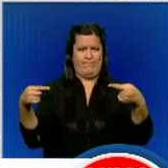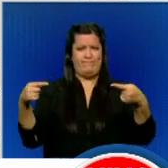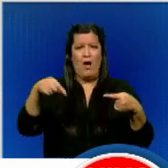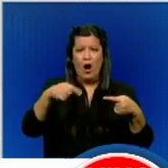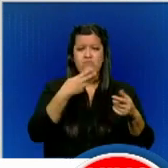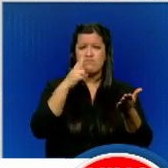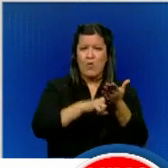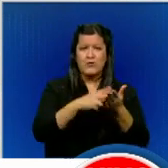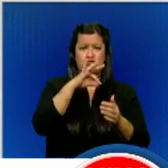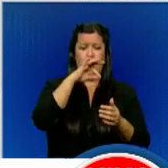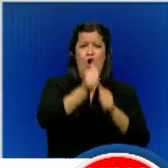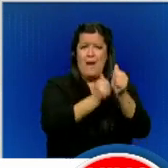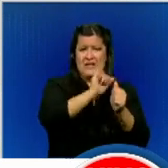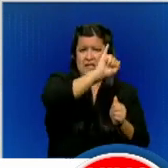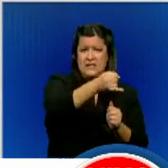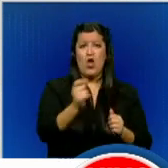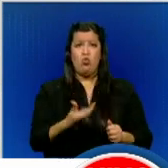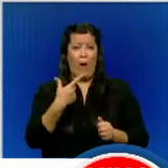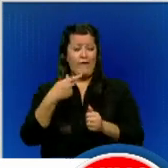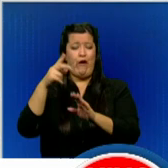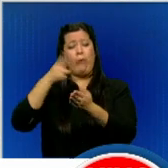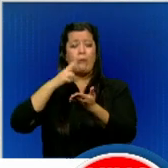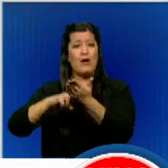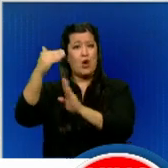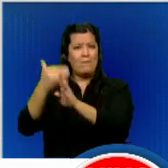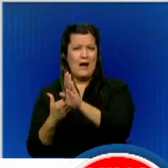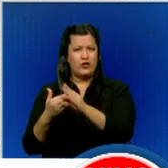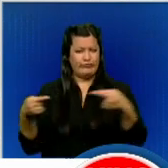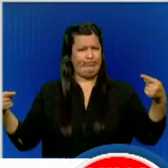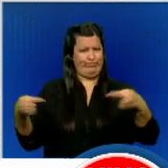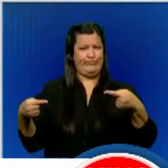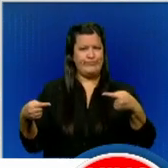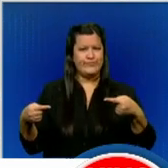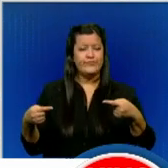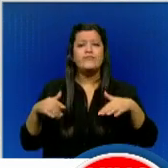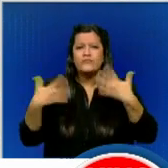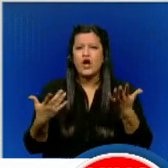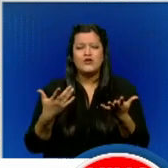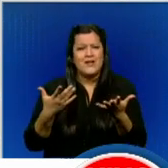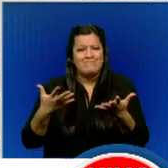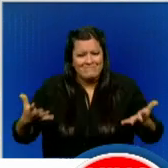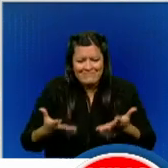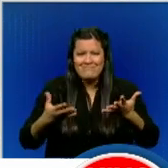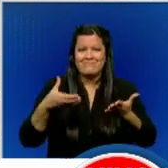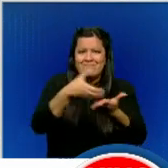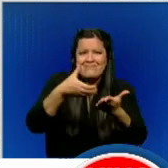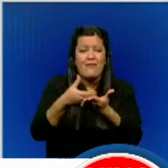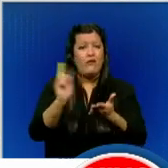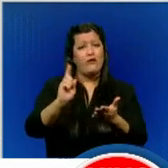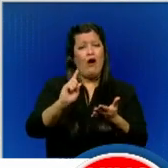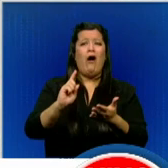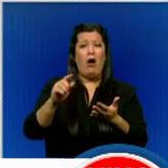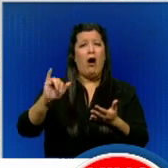el impuesto a las empresas sino y bajándole a los empresarios generando justamente el desincentivo a reinvertir utilidad premiando la